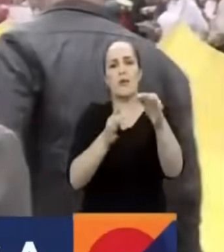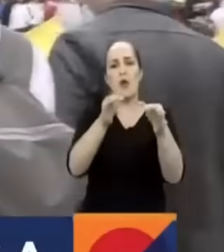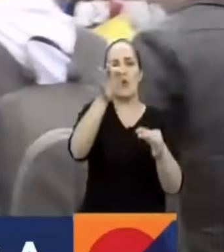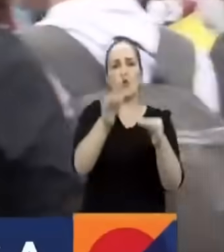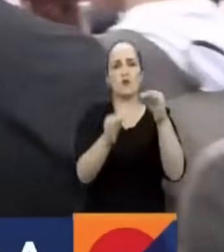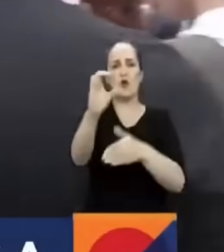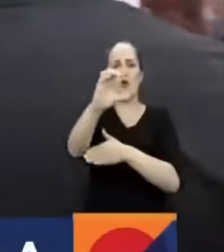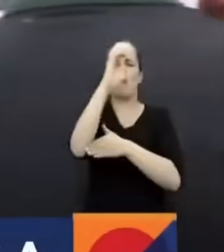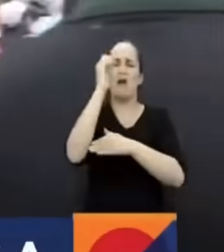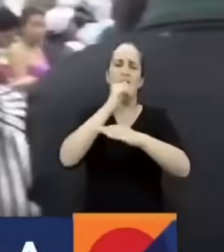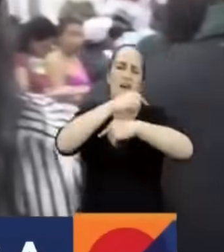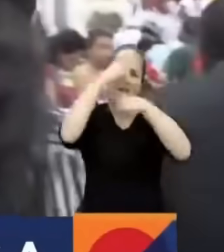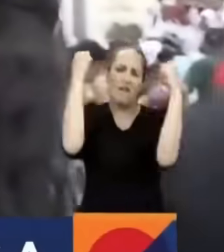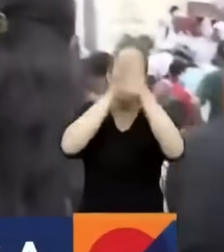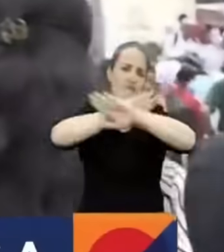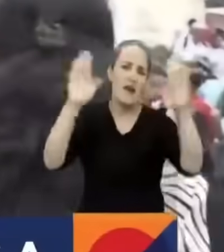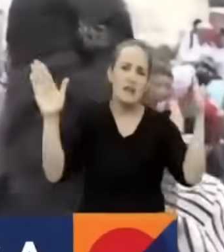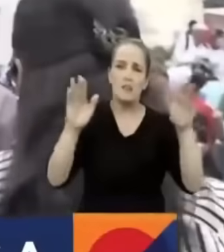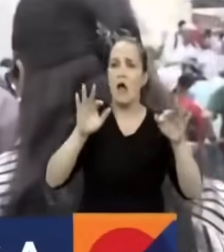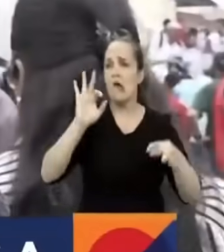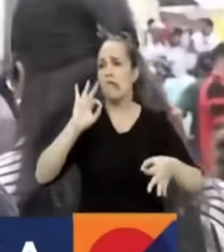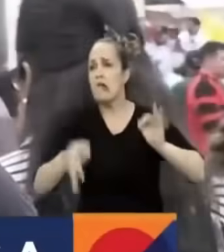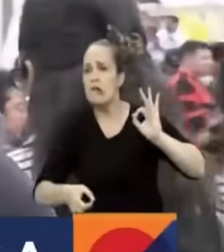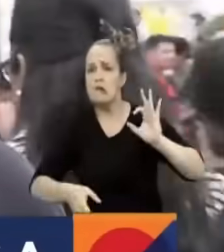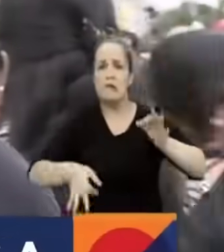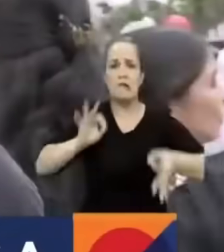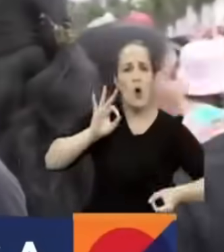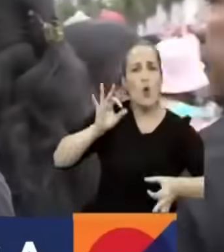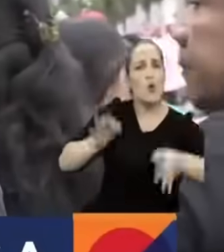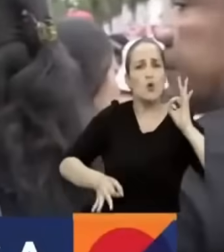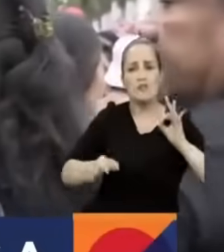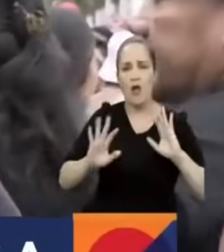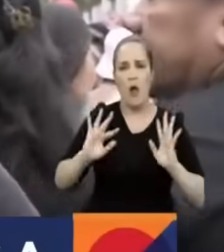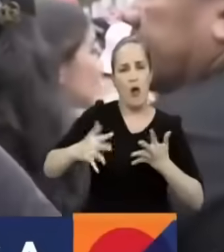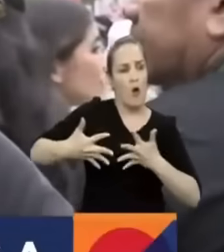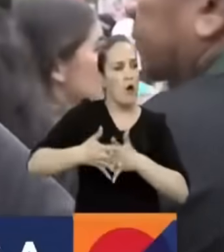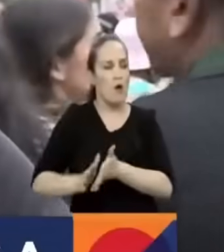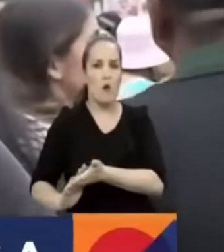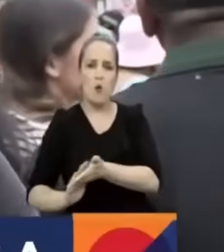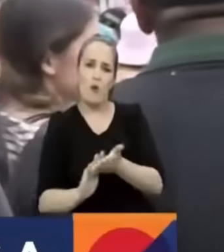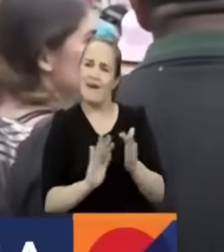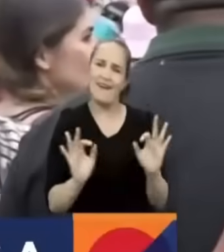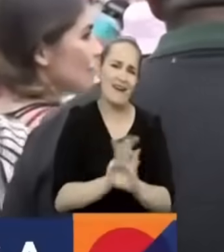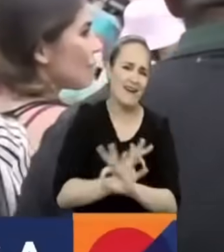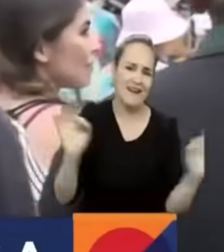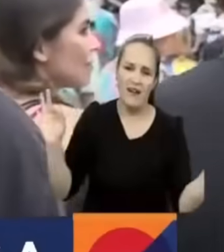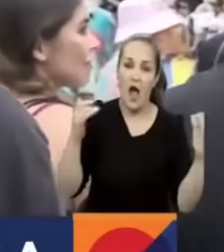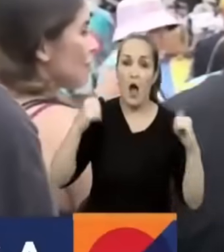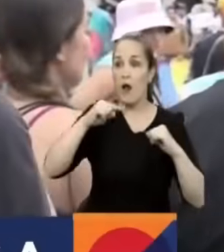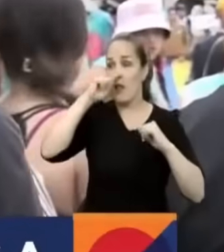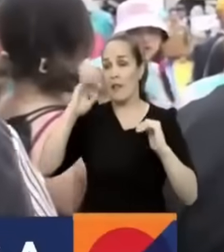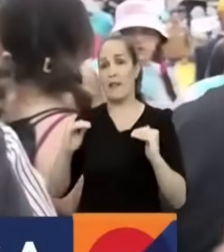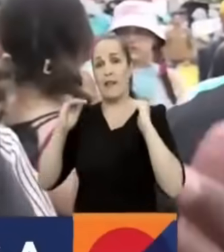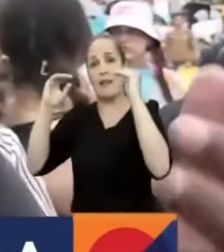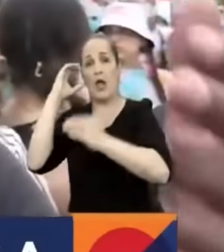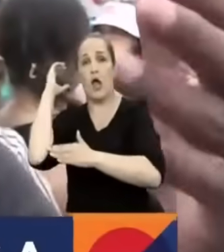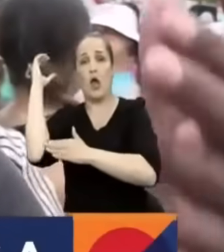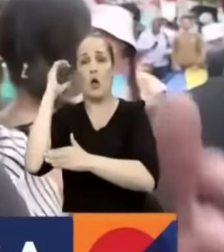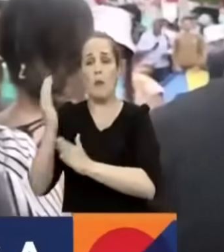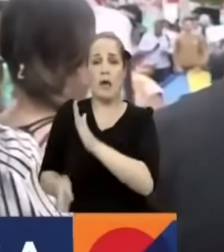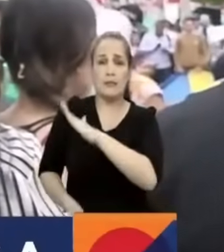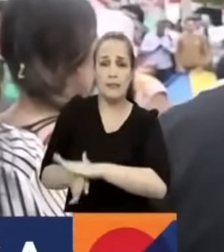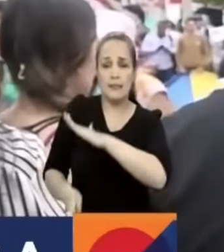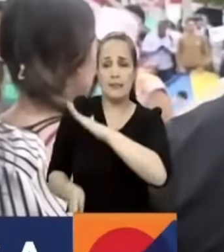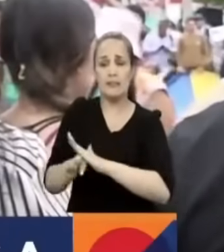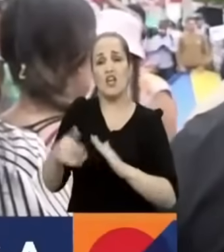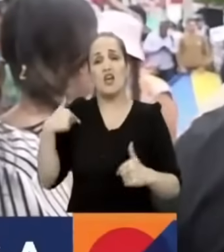país. Ya basta de tantas injusticias, ya basta de que se acomoden para que las élites de este país sigan haciendo